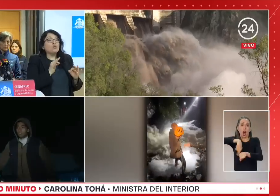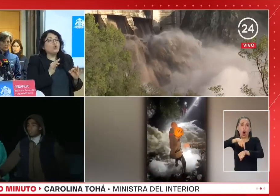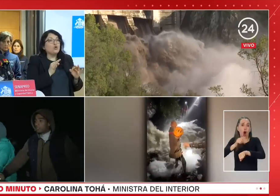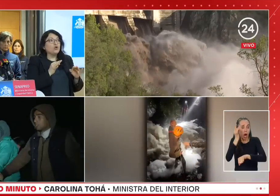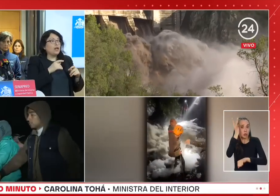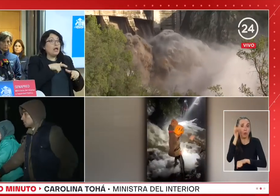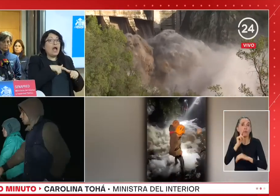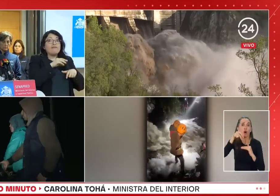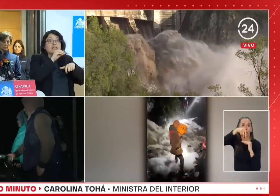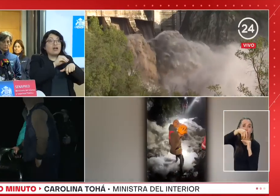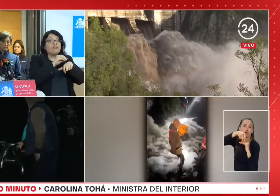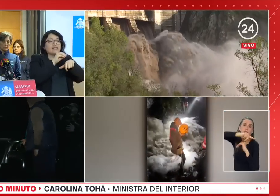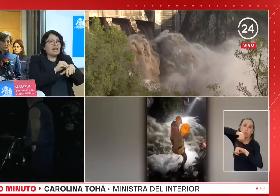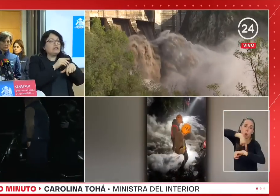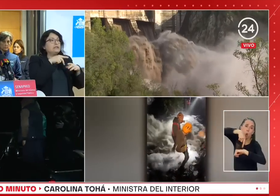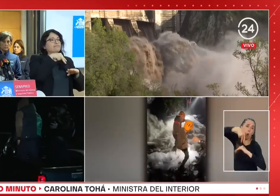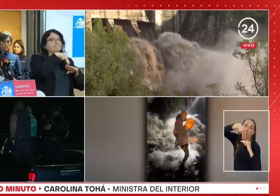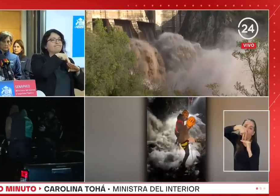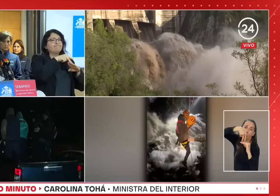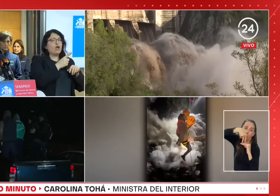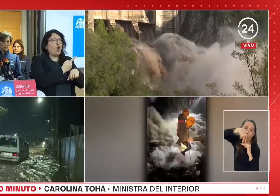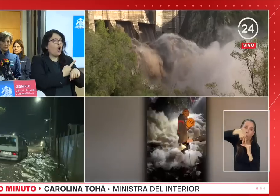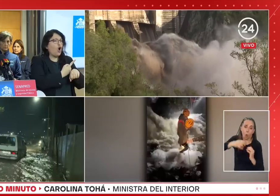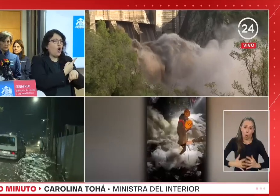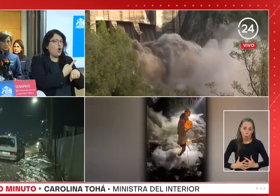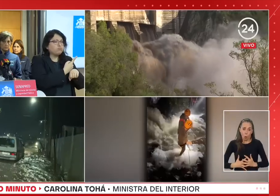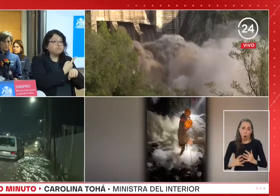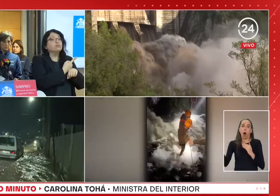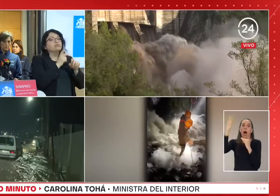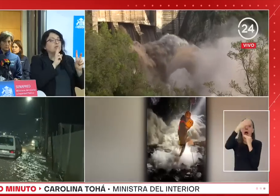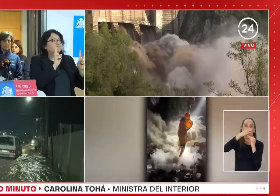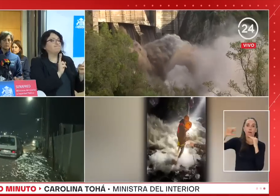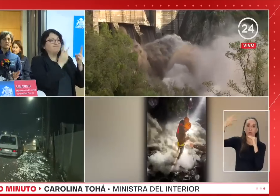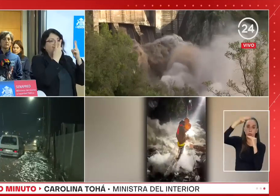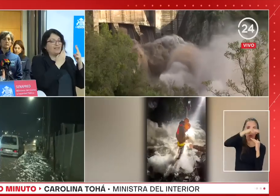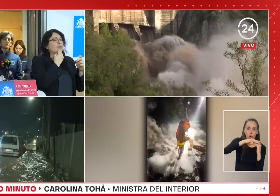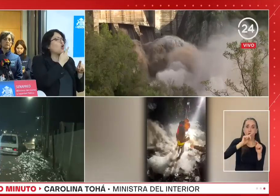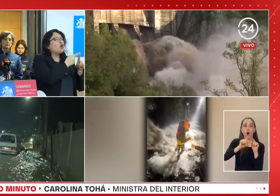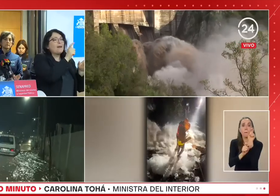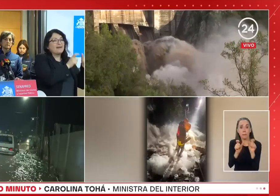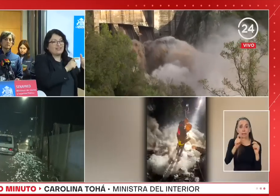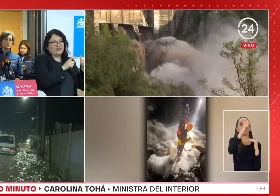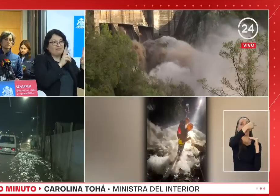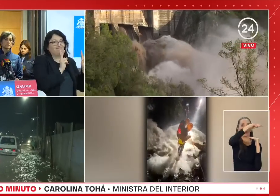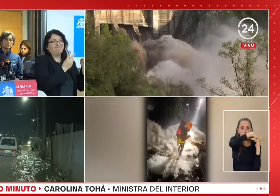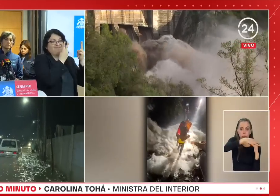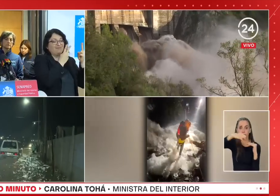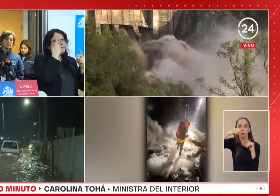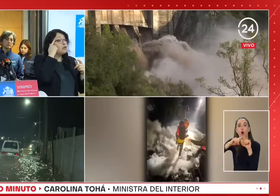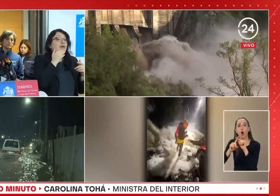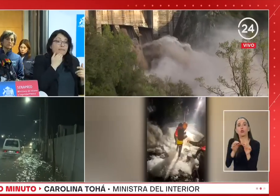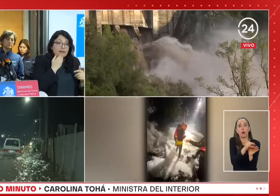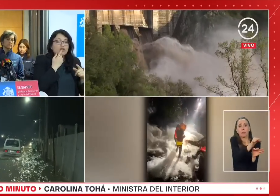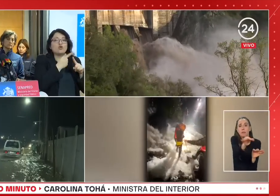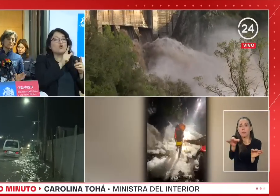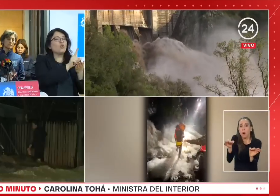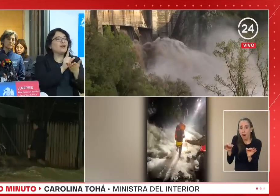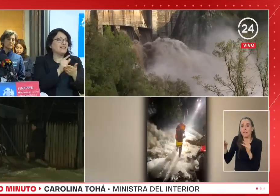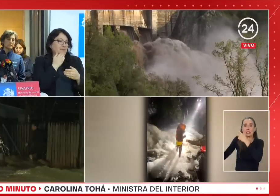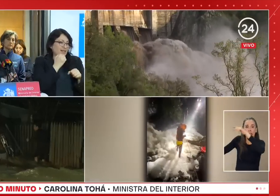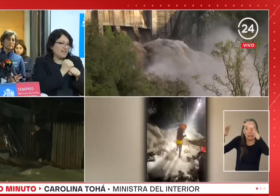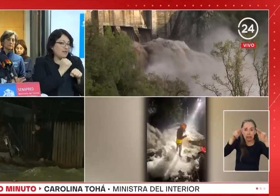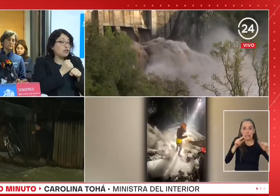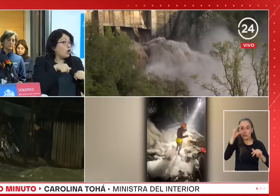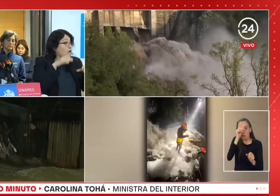largas horas que estaba ahí en esta condición se la pudo rescatar junto con varias personas más pero se sigue trabajando en los demás lugares y